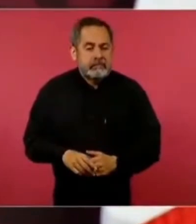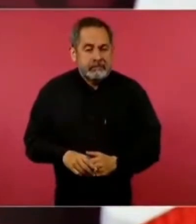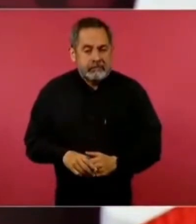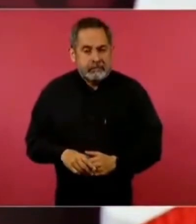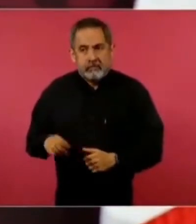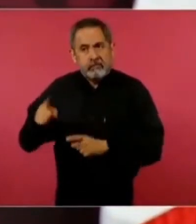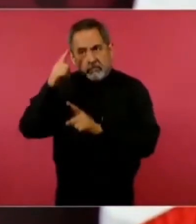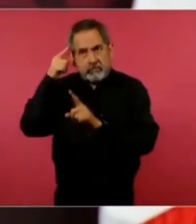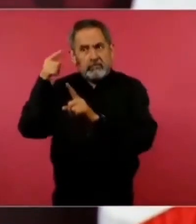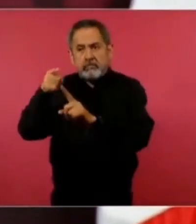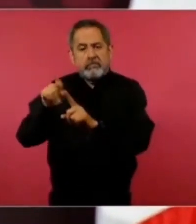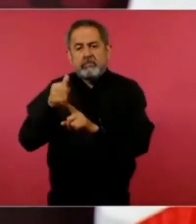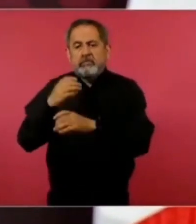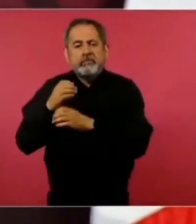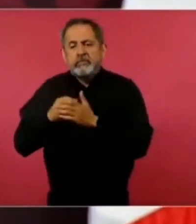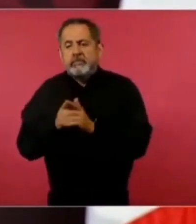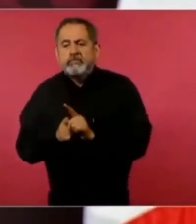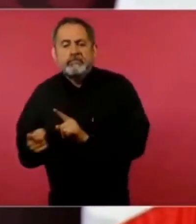fines